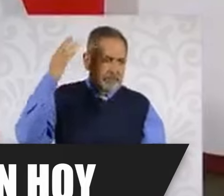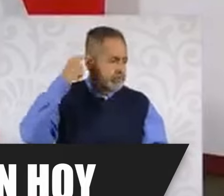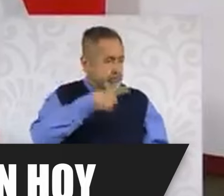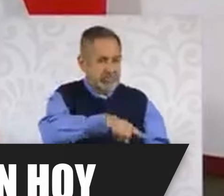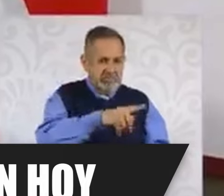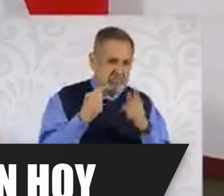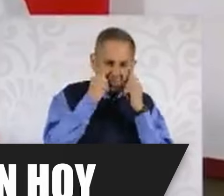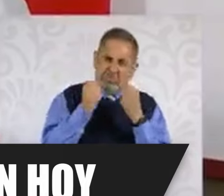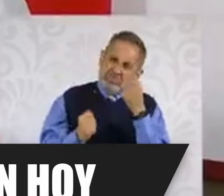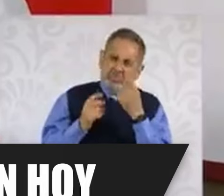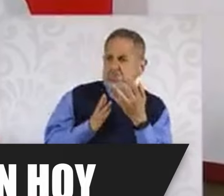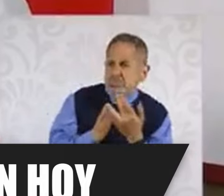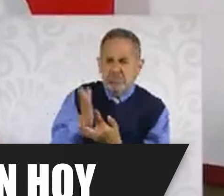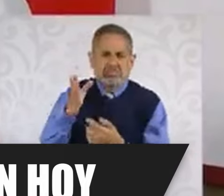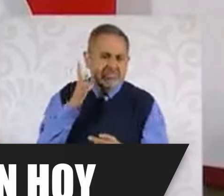de Diputados, ¿se acuerdan?